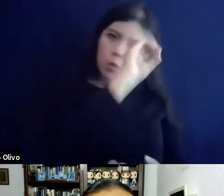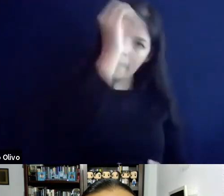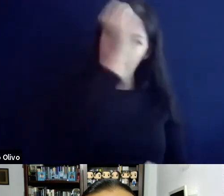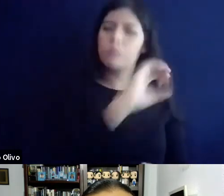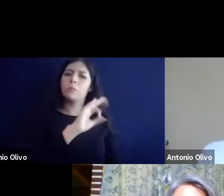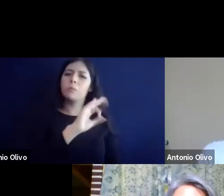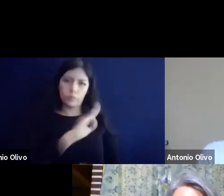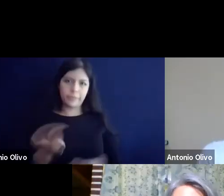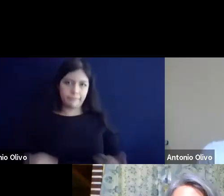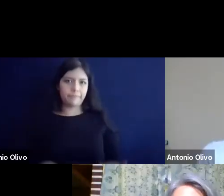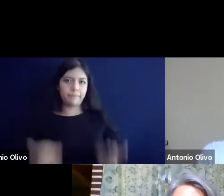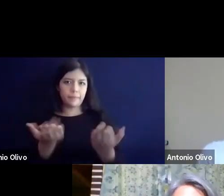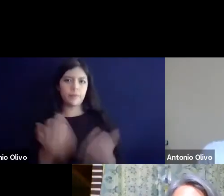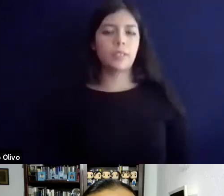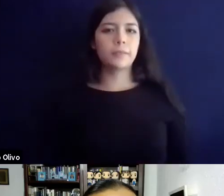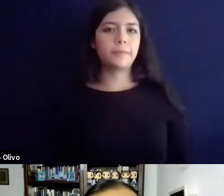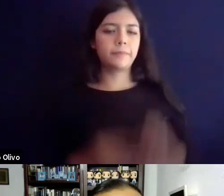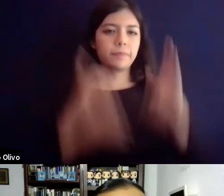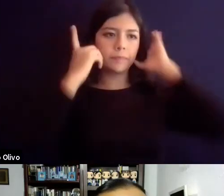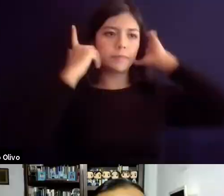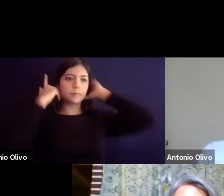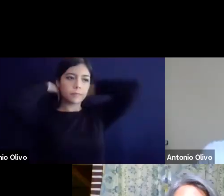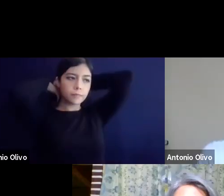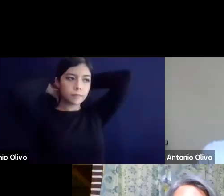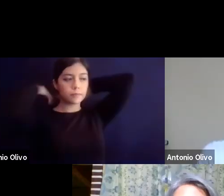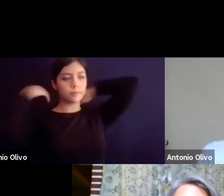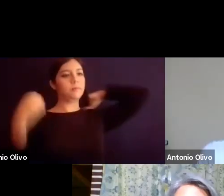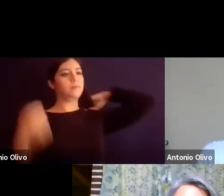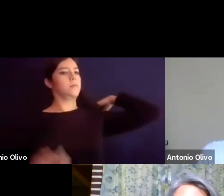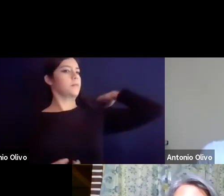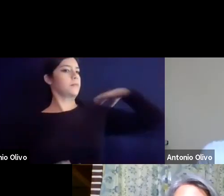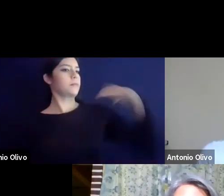adelante. No sé quién quiera participar.